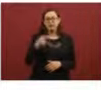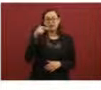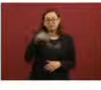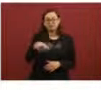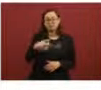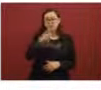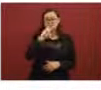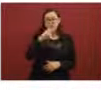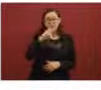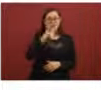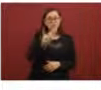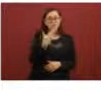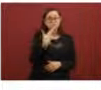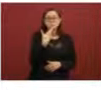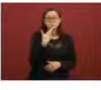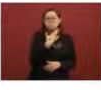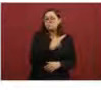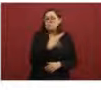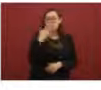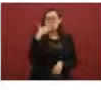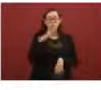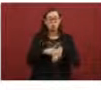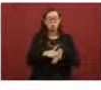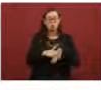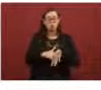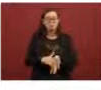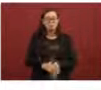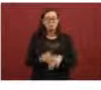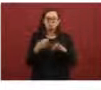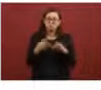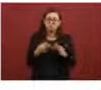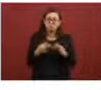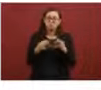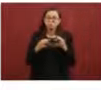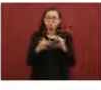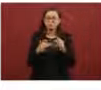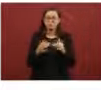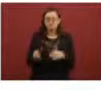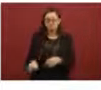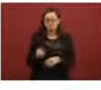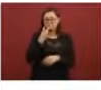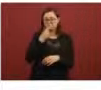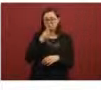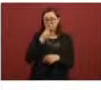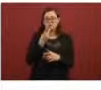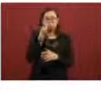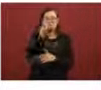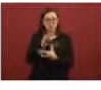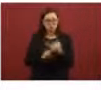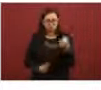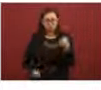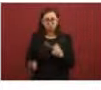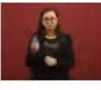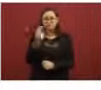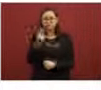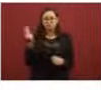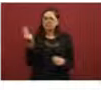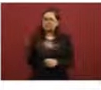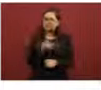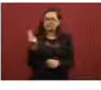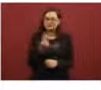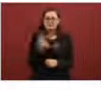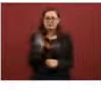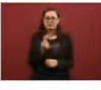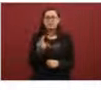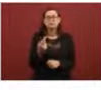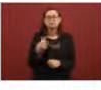fármaco en esquemas de primera línea. Los pacientes en general no es solo un medicamento, sino es una combinación lo más requerido y necesario. Y